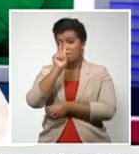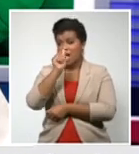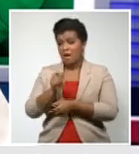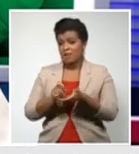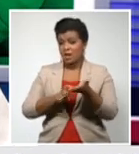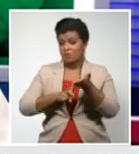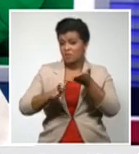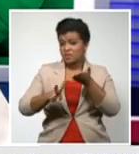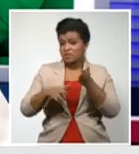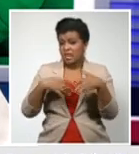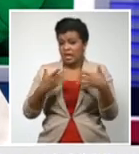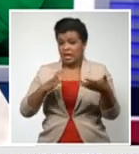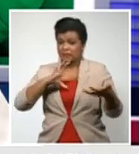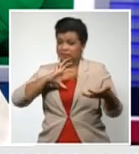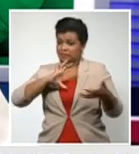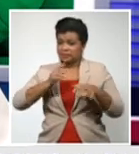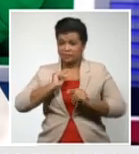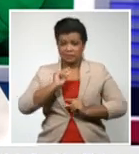ido complejizando,